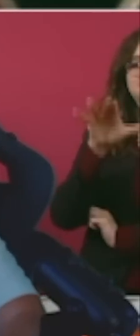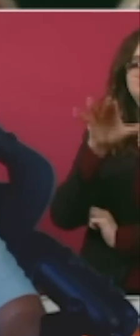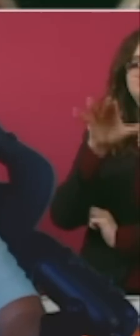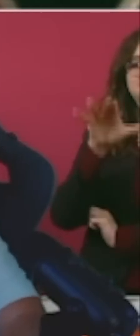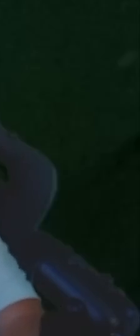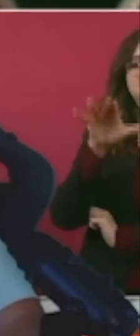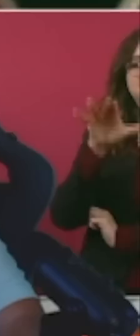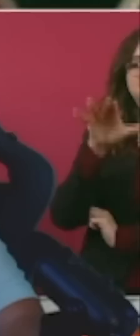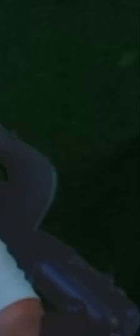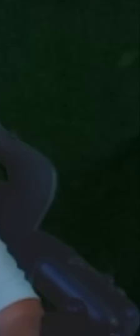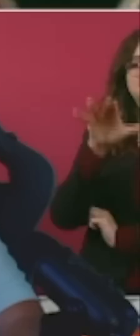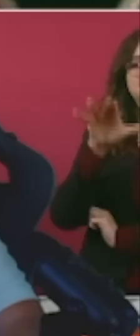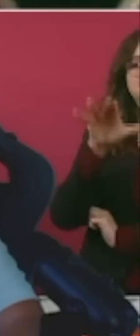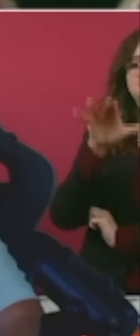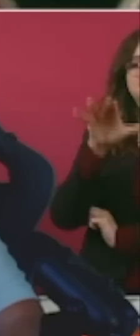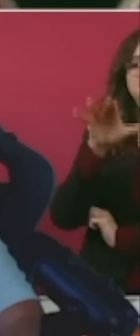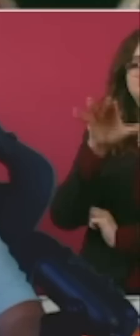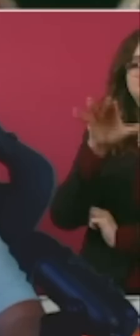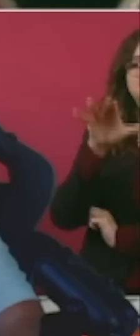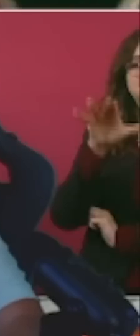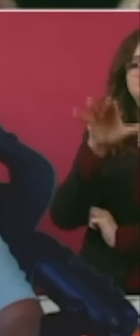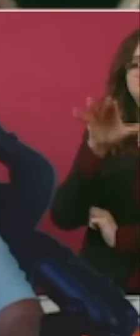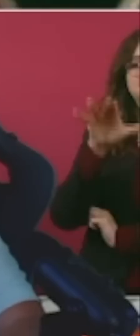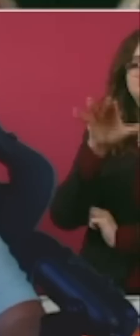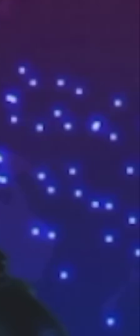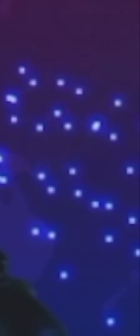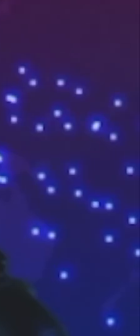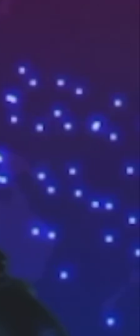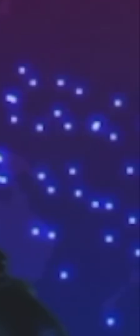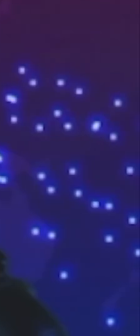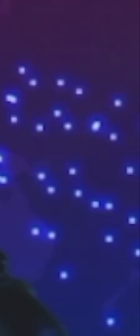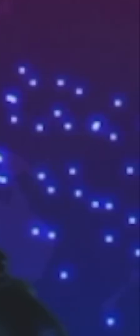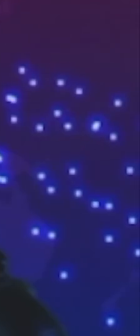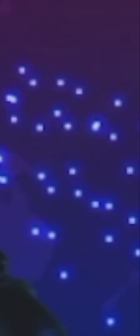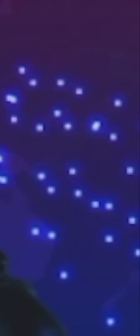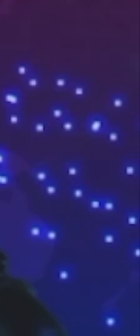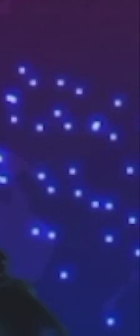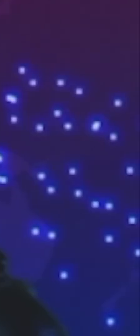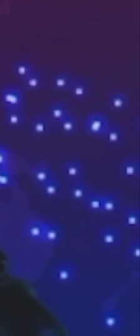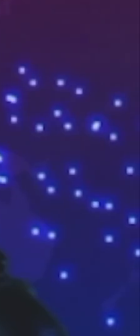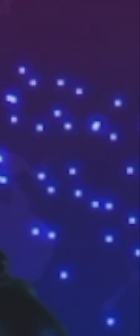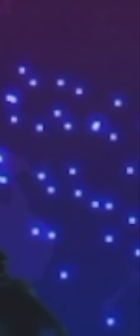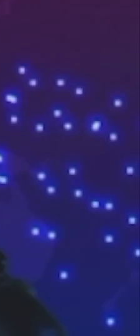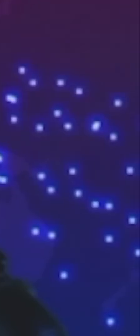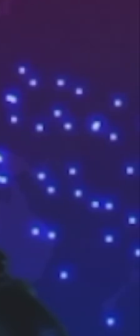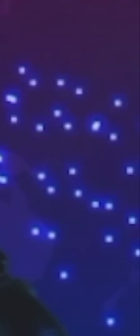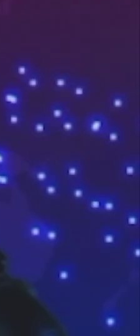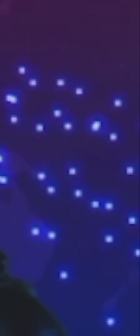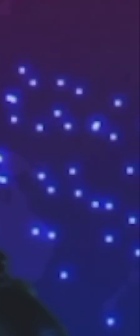ahí está, familia, lo que dijo Gabriel Boric, presidente de Chile, y en este caso, pues como ya lo dije, se le complica a